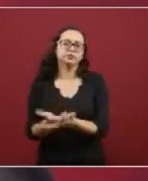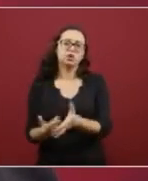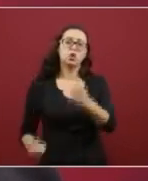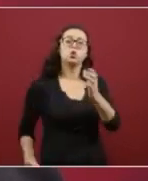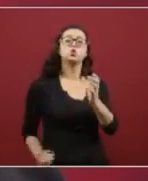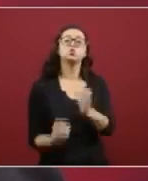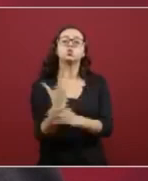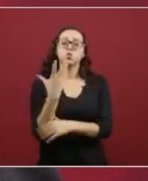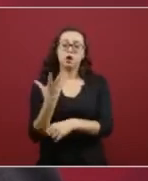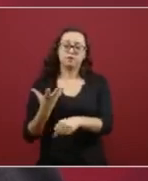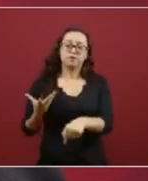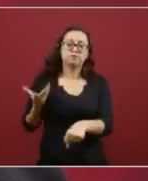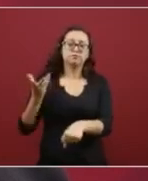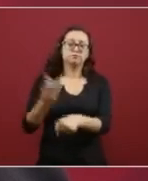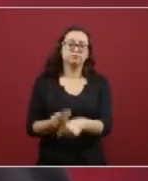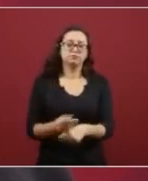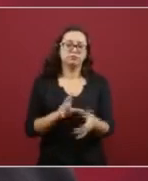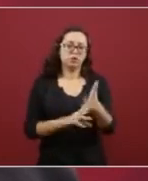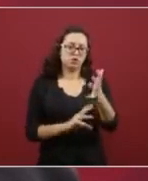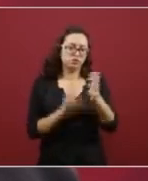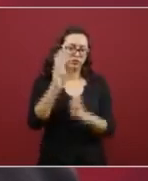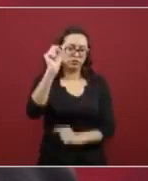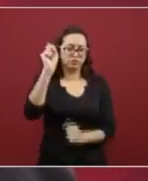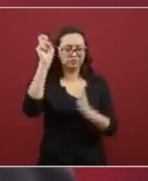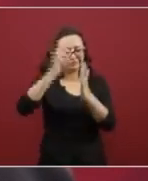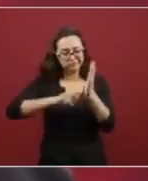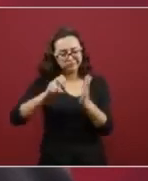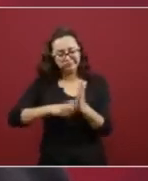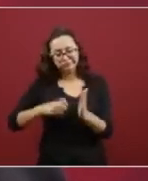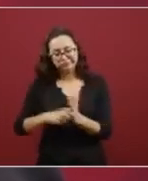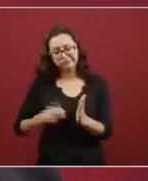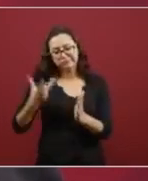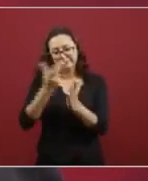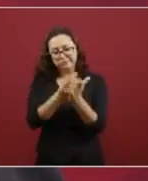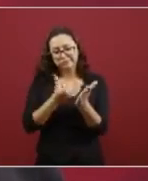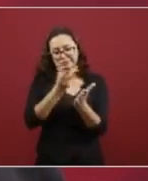reforma a la Constitución, que es lo que se está proponiendo,